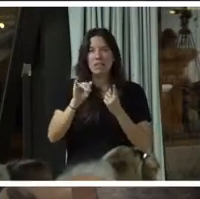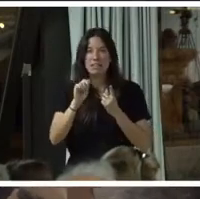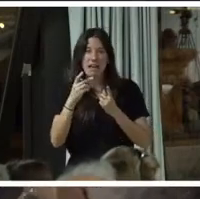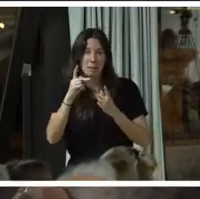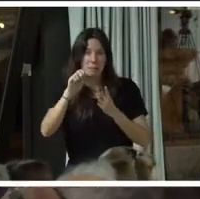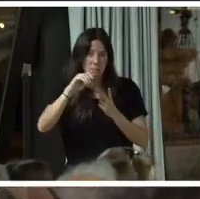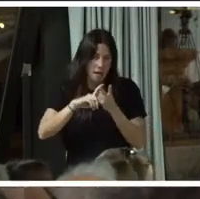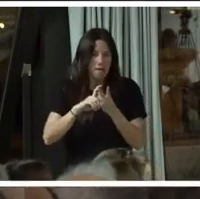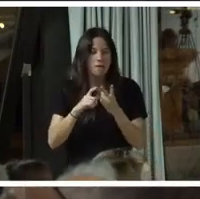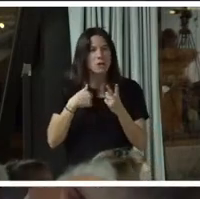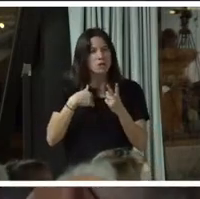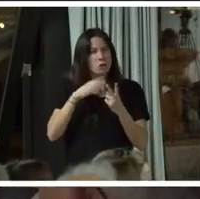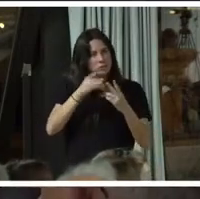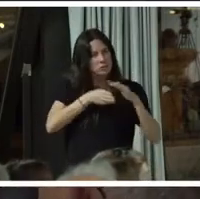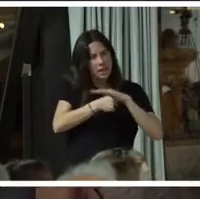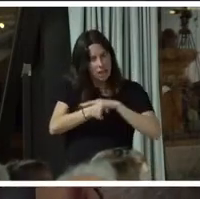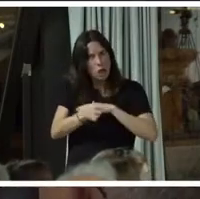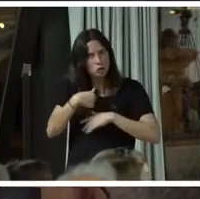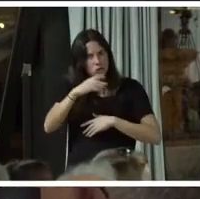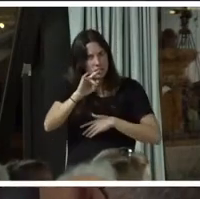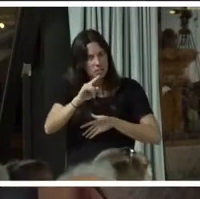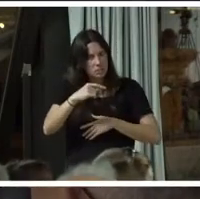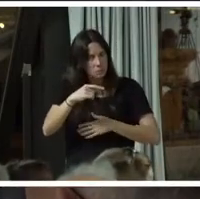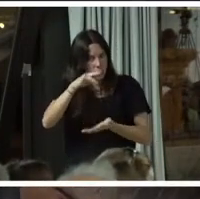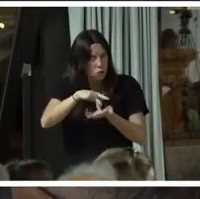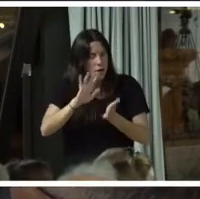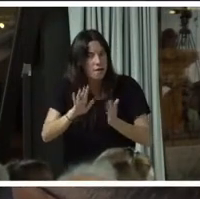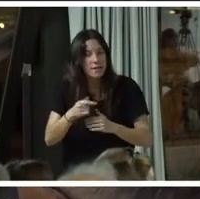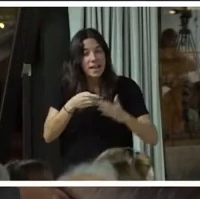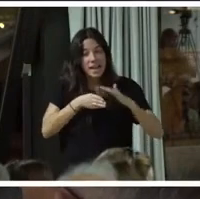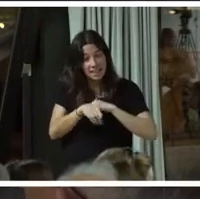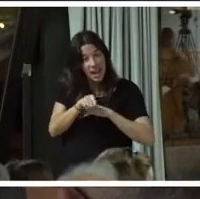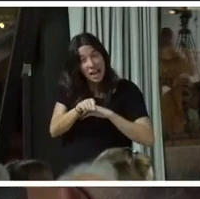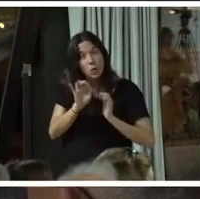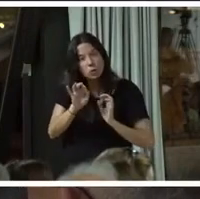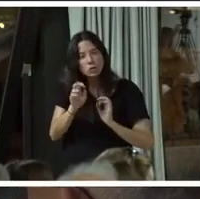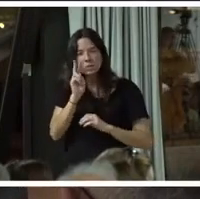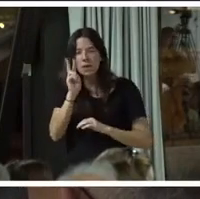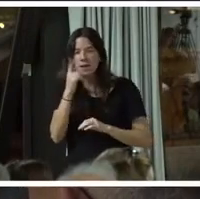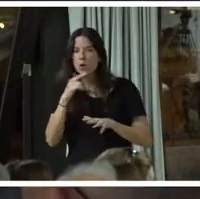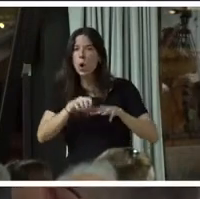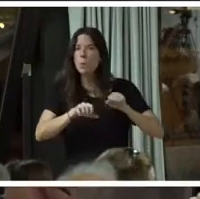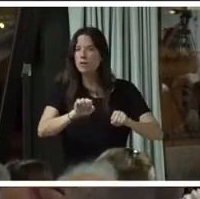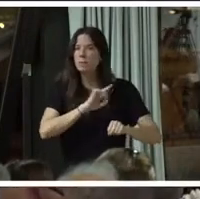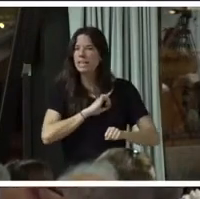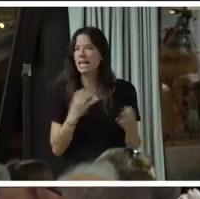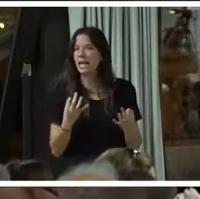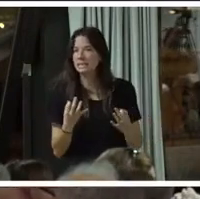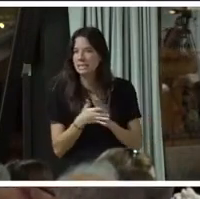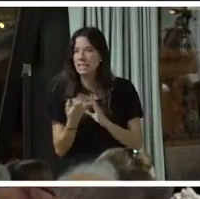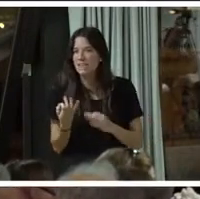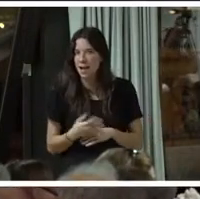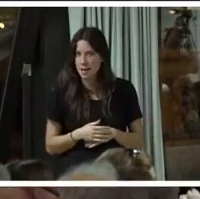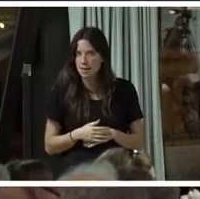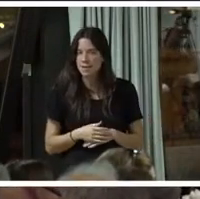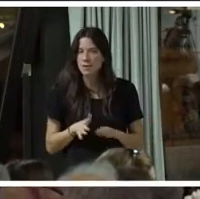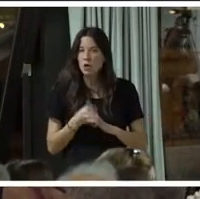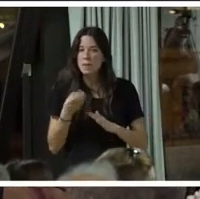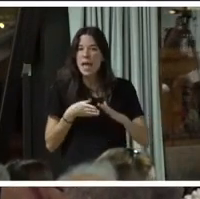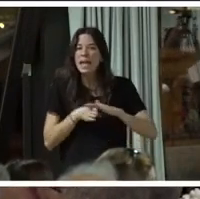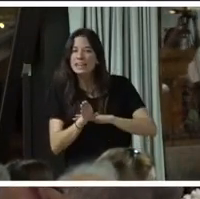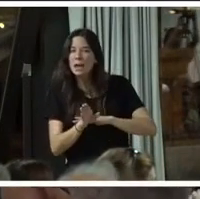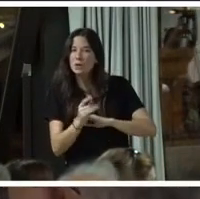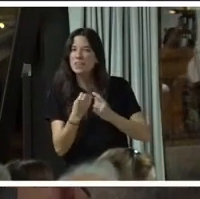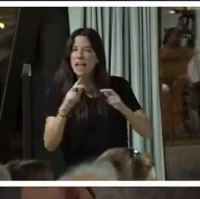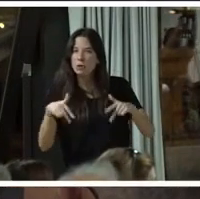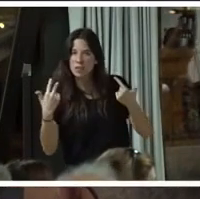las personas que s lo hemos hecho y entrar por allí es ver exactamente En qué consiste la ocupación militar cómo tienes que entrar con